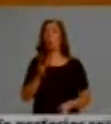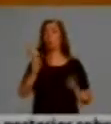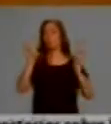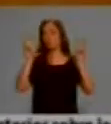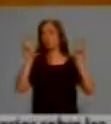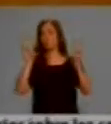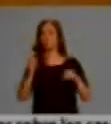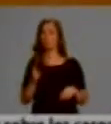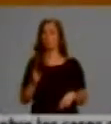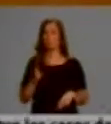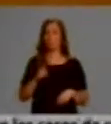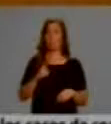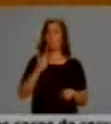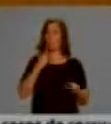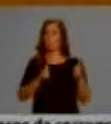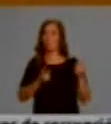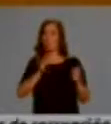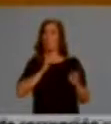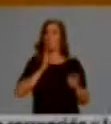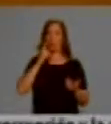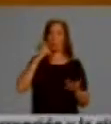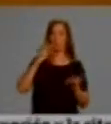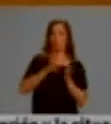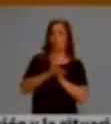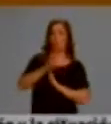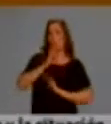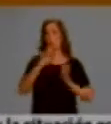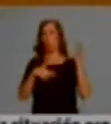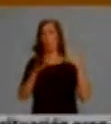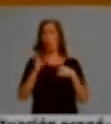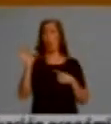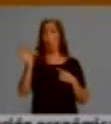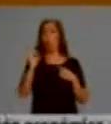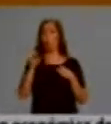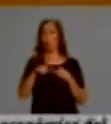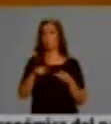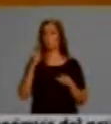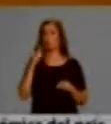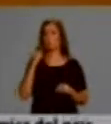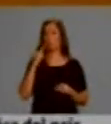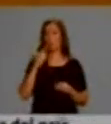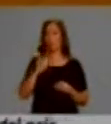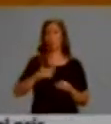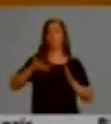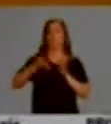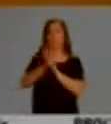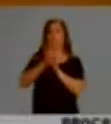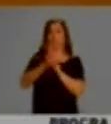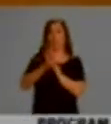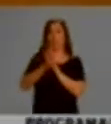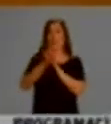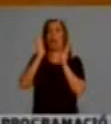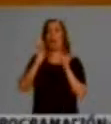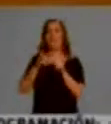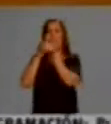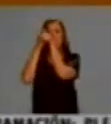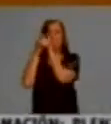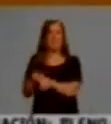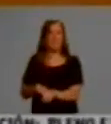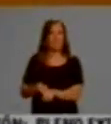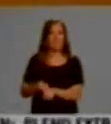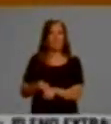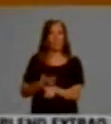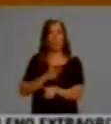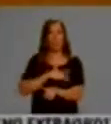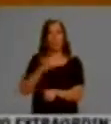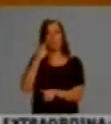sabía cómo explicar lo inexplicable o tenía usted miedo de que su explicación fuera seguida de